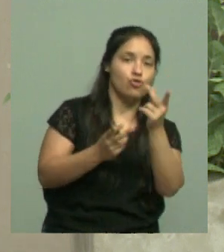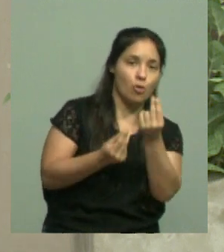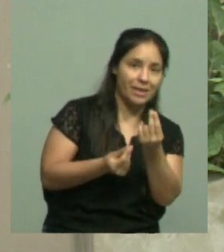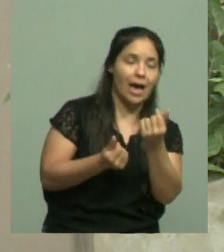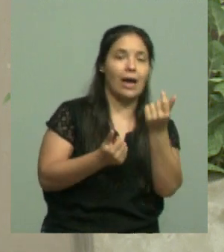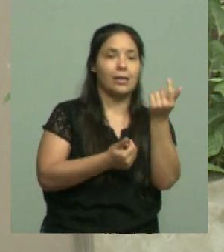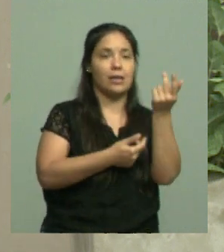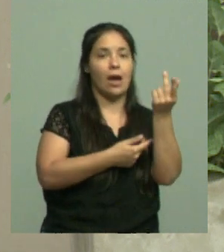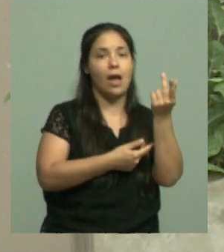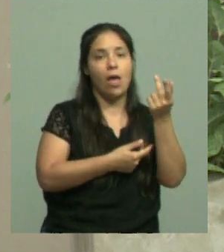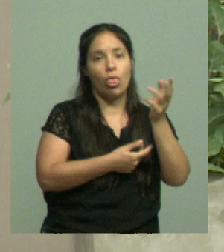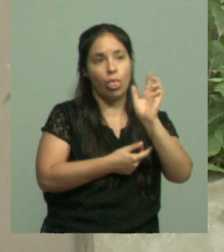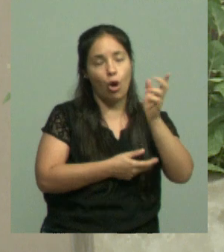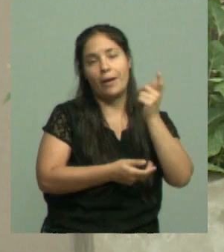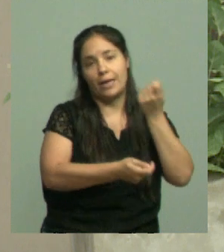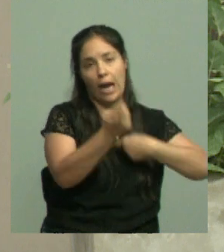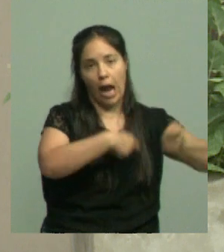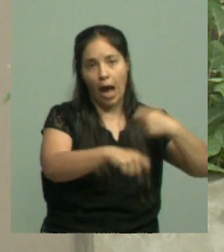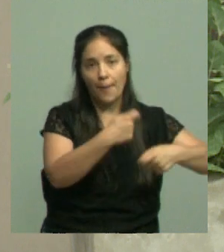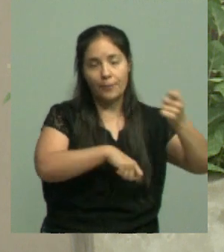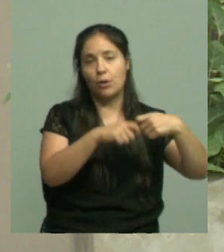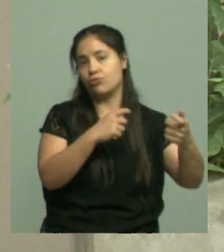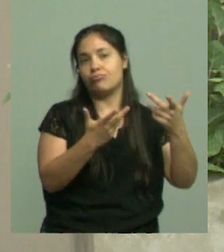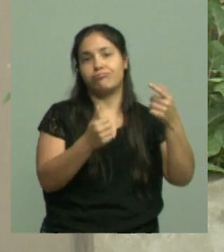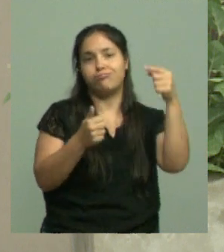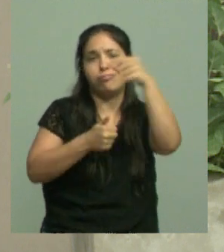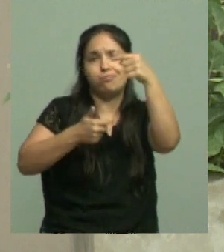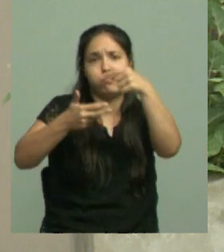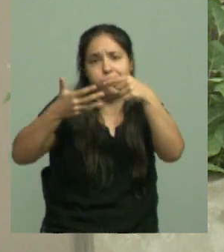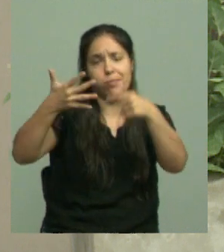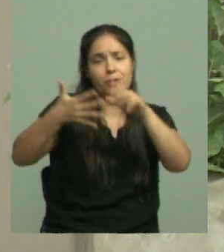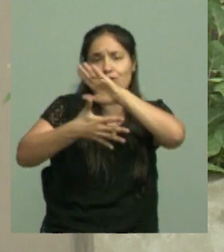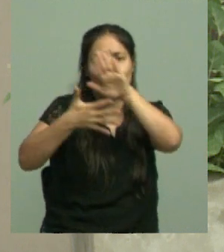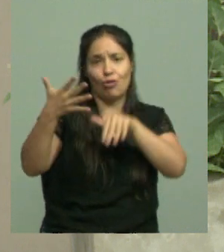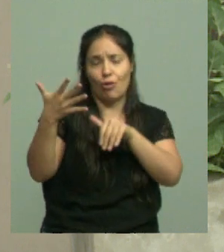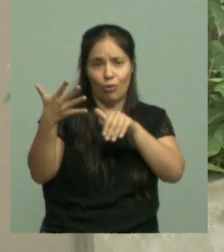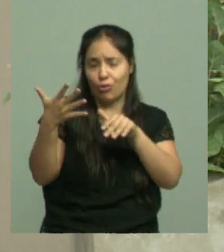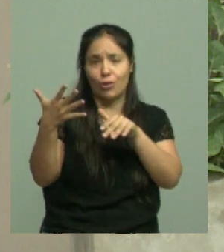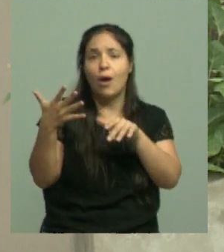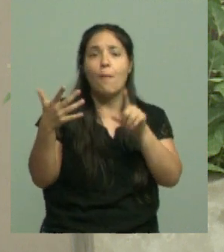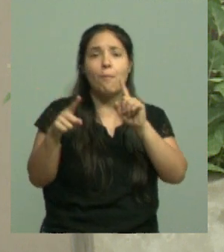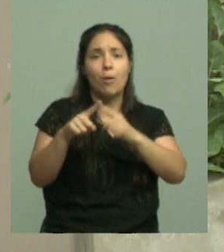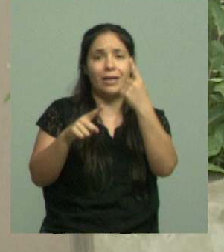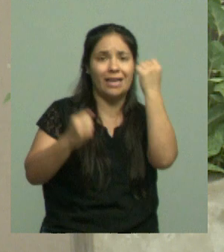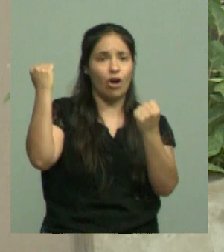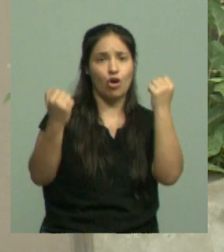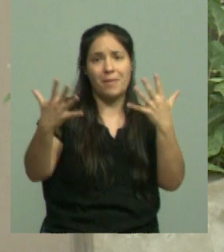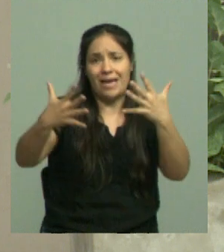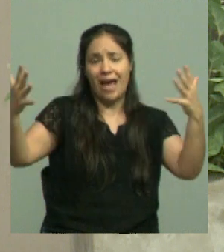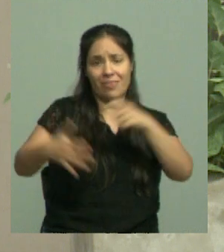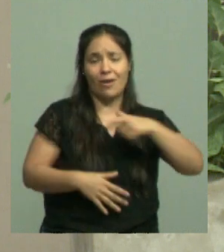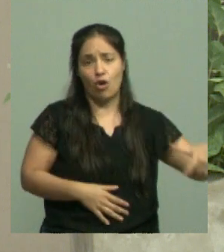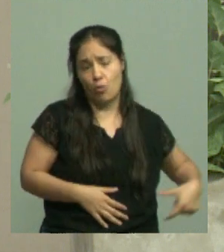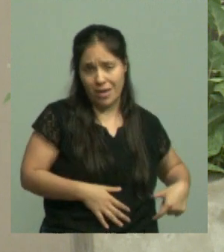como todos los componentes que tienen todas las herramientas que componen la política macroeconómica que tienen los